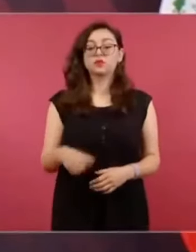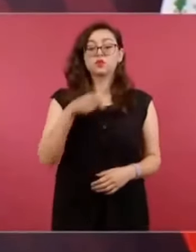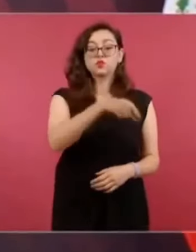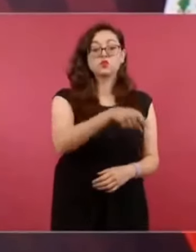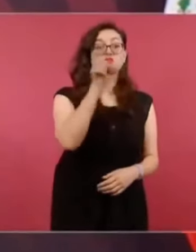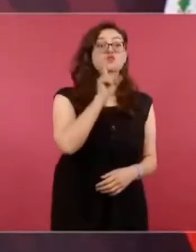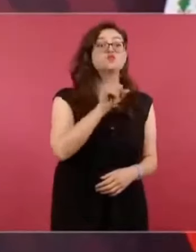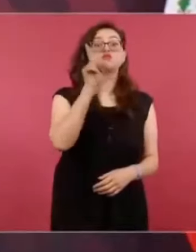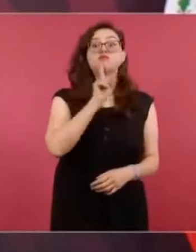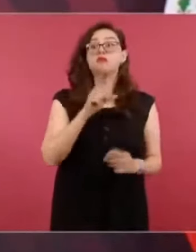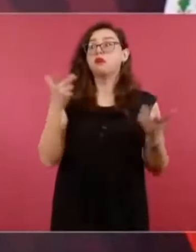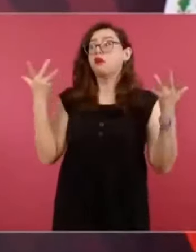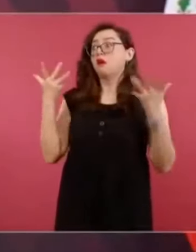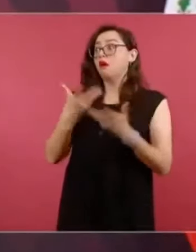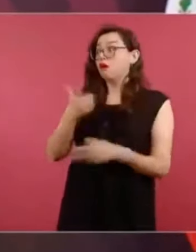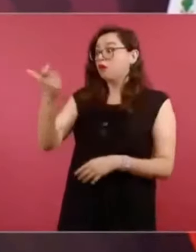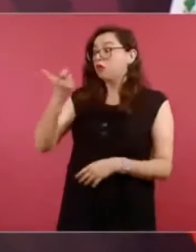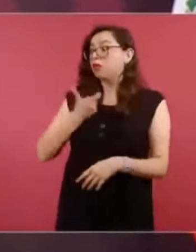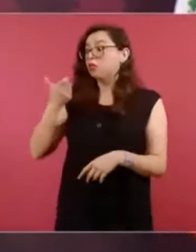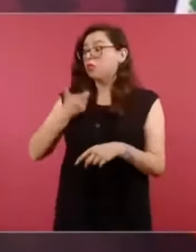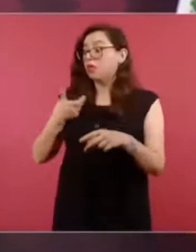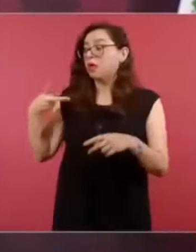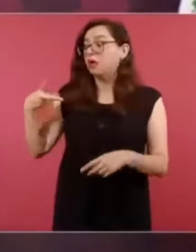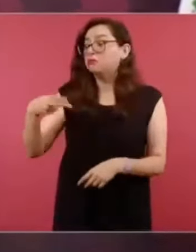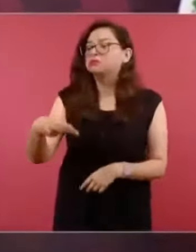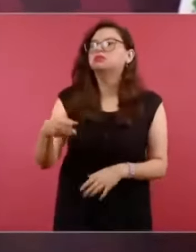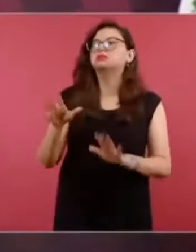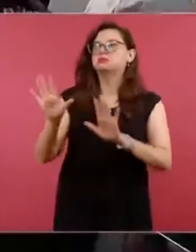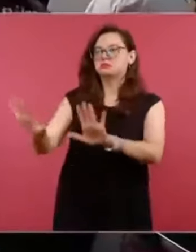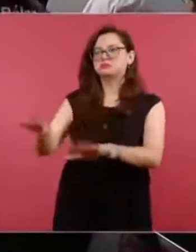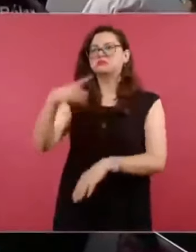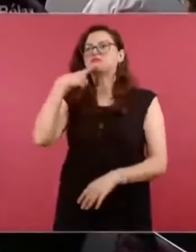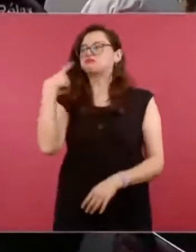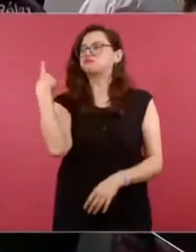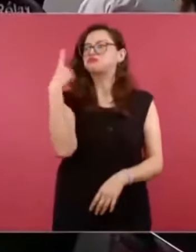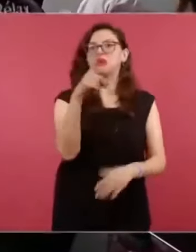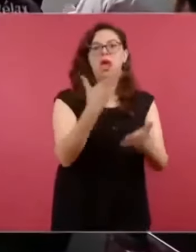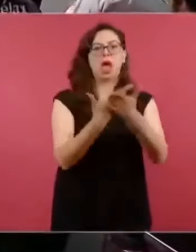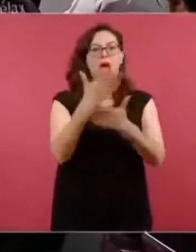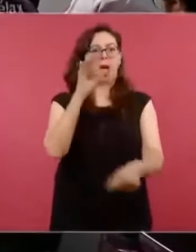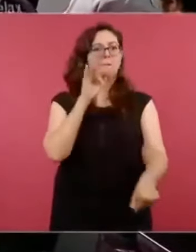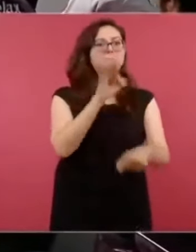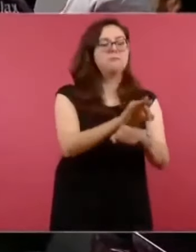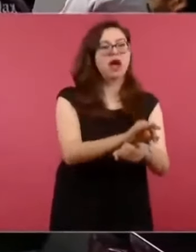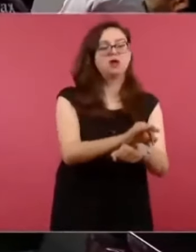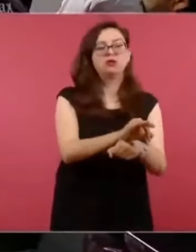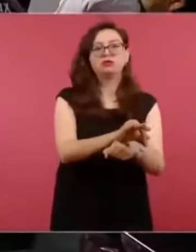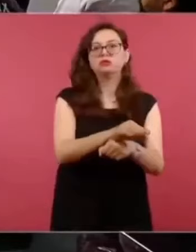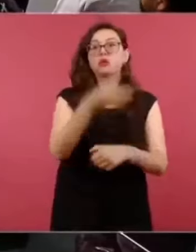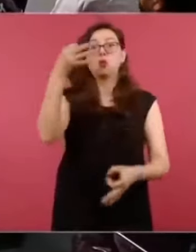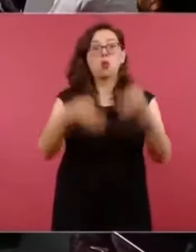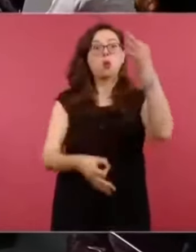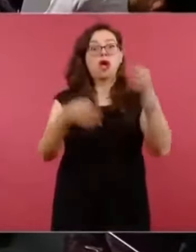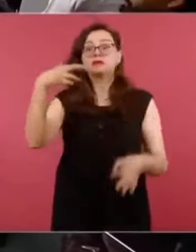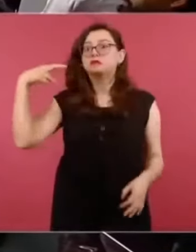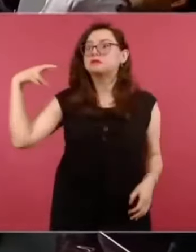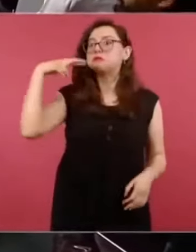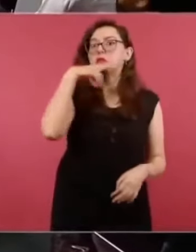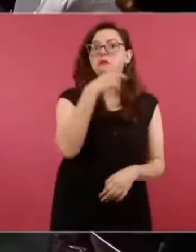el amparo y le da un plazo de 24 horas a Pemex